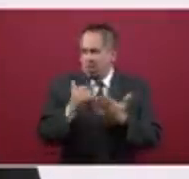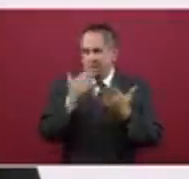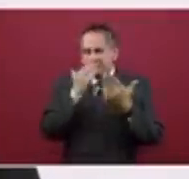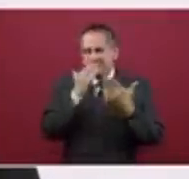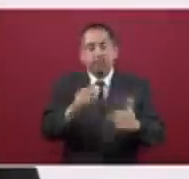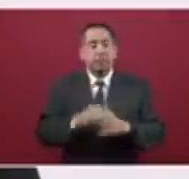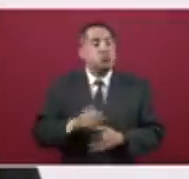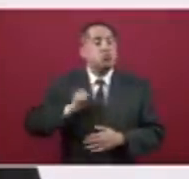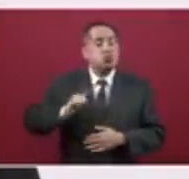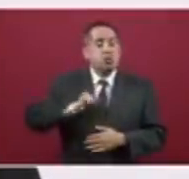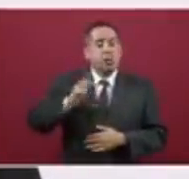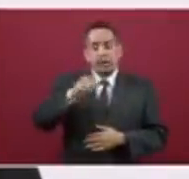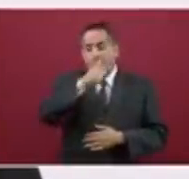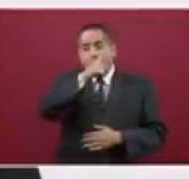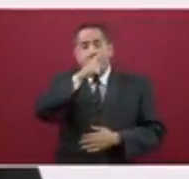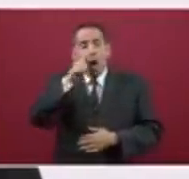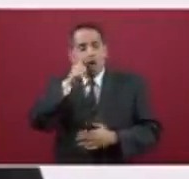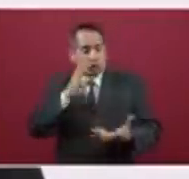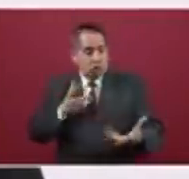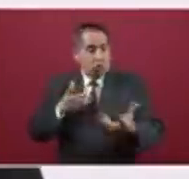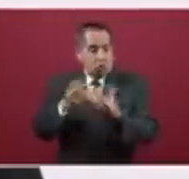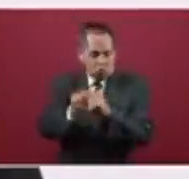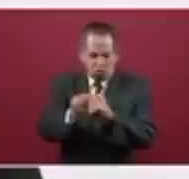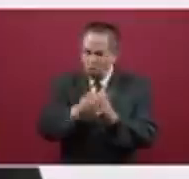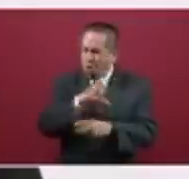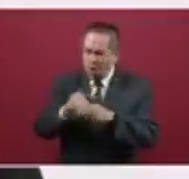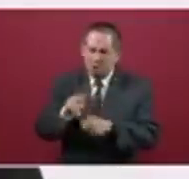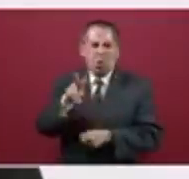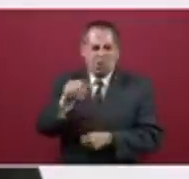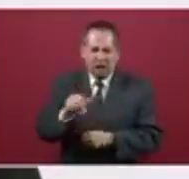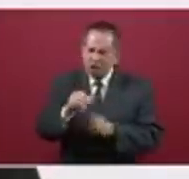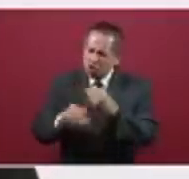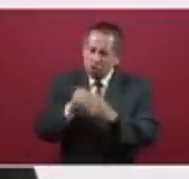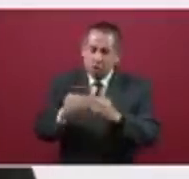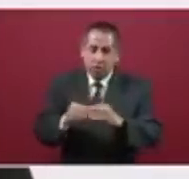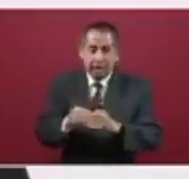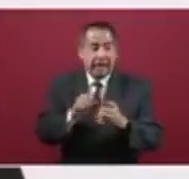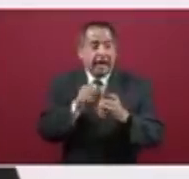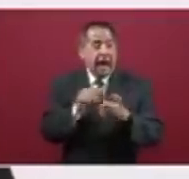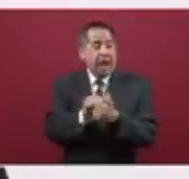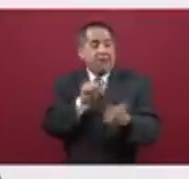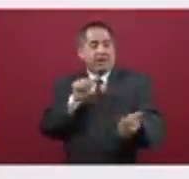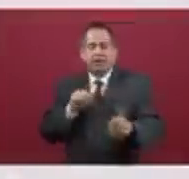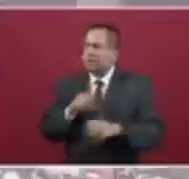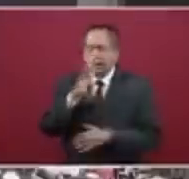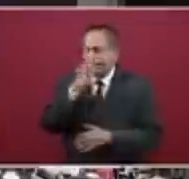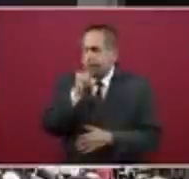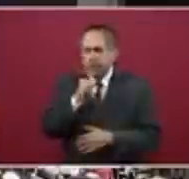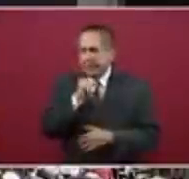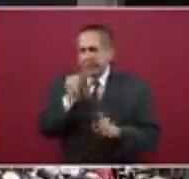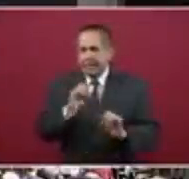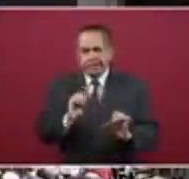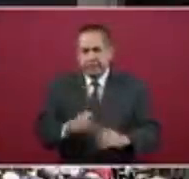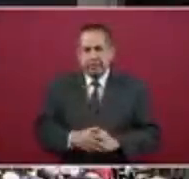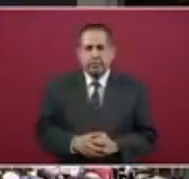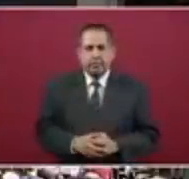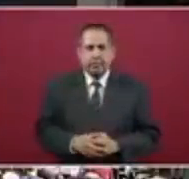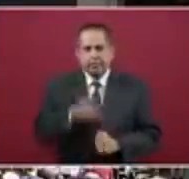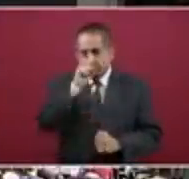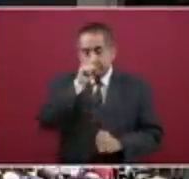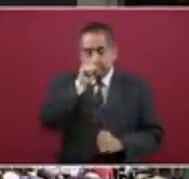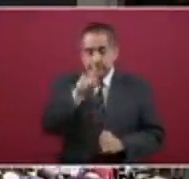decía juárez con el pueblo todo sin el pueblo nada también hemos